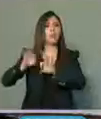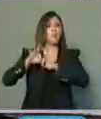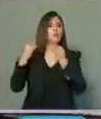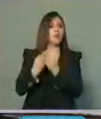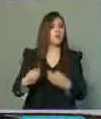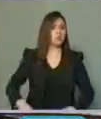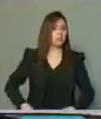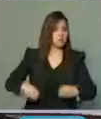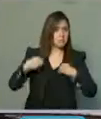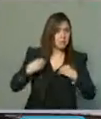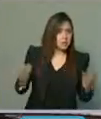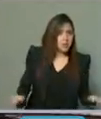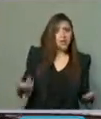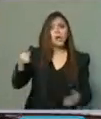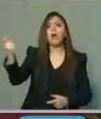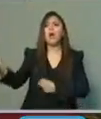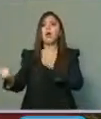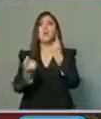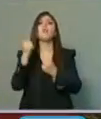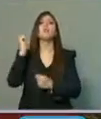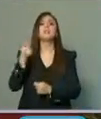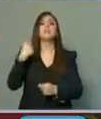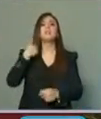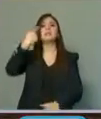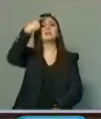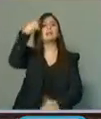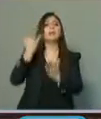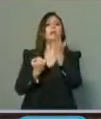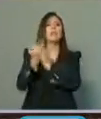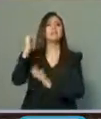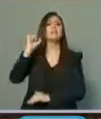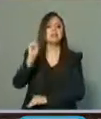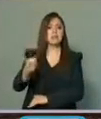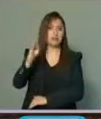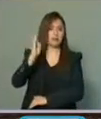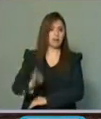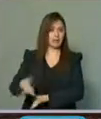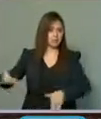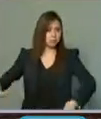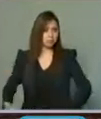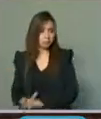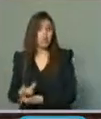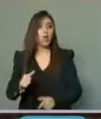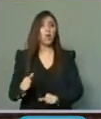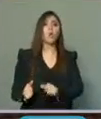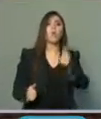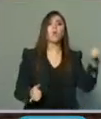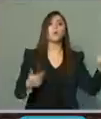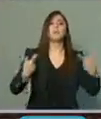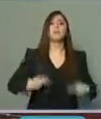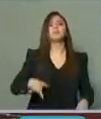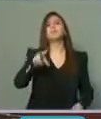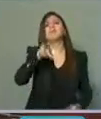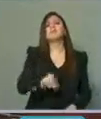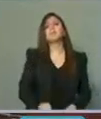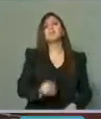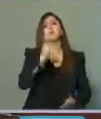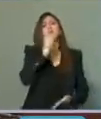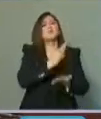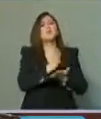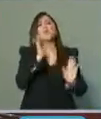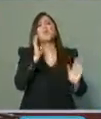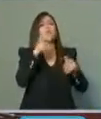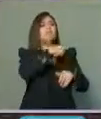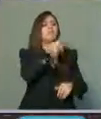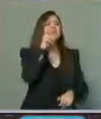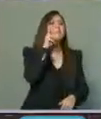personas nos toca educarlos. Exactamente. ¿No? Claro, además, por ejemplo, estar conscientes de que no solamente se trata de traer niños al